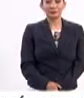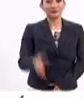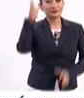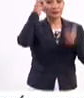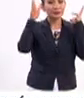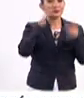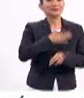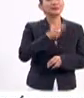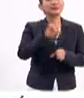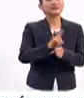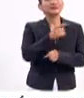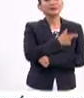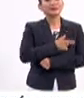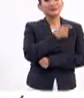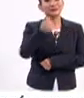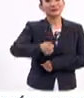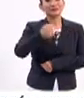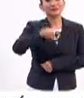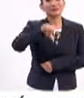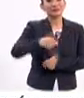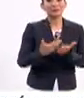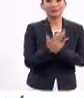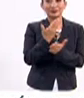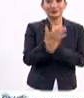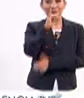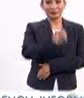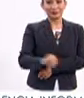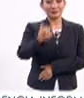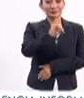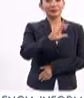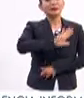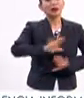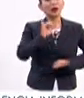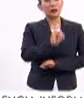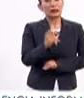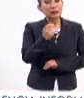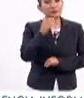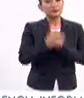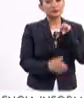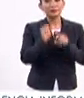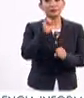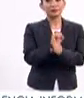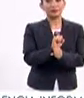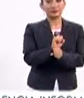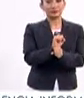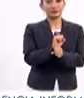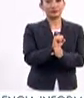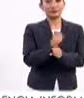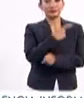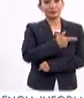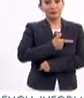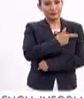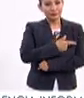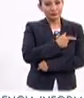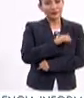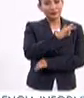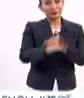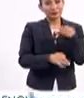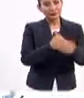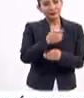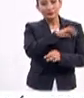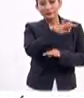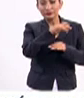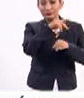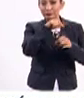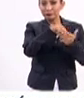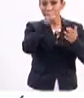Hola, ¿qué tal? Muy buenos días, qué gusto saludarlos esta mañana de jueves, ya jueves, casi terminando la semana. Pero es un placer estar con ustedes a lo largo